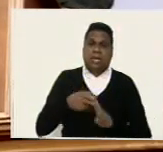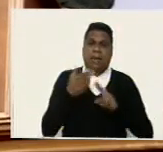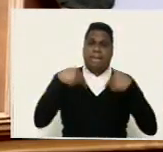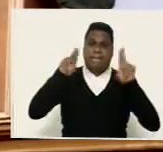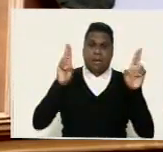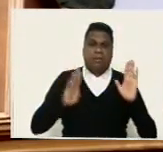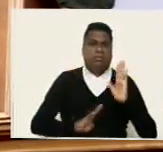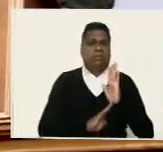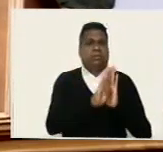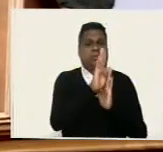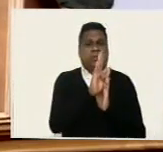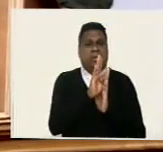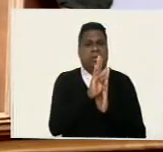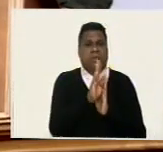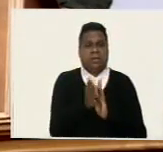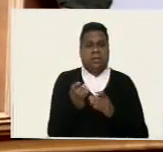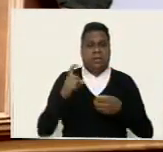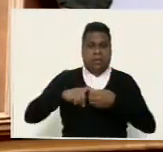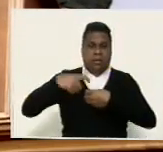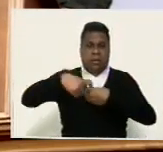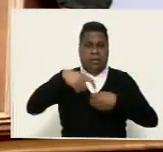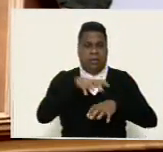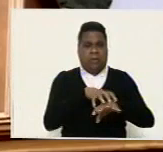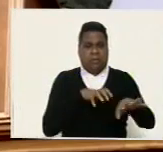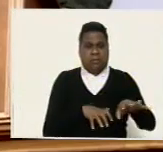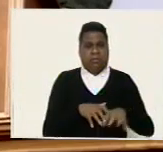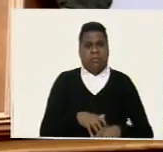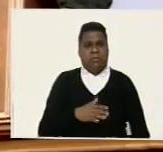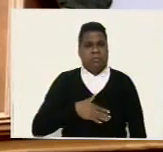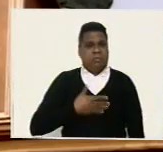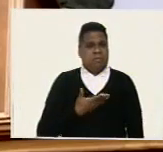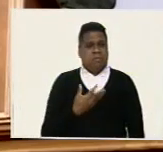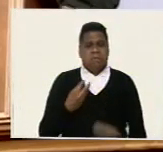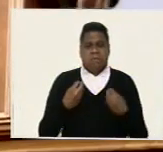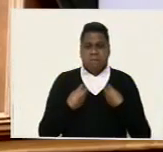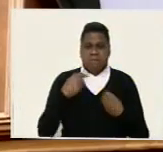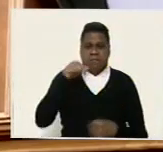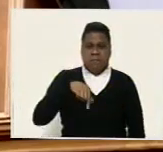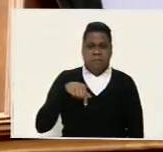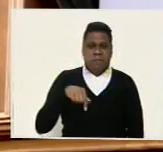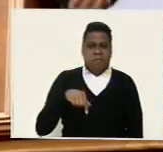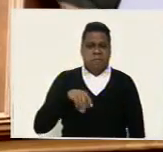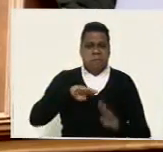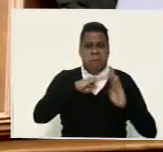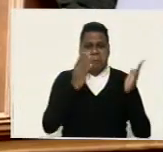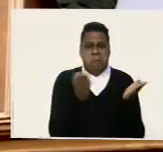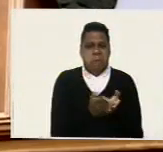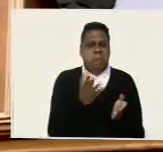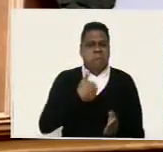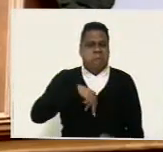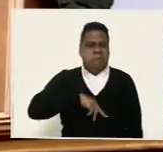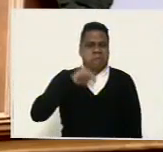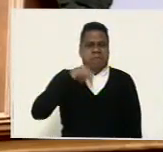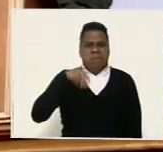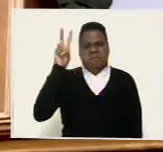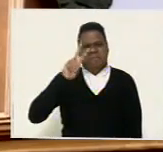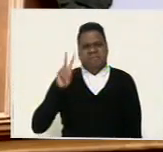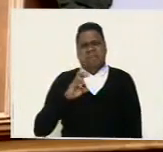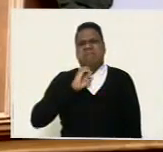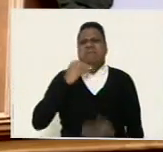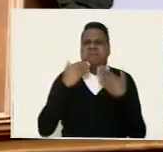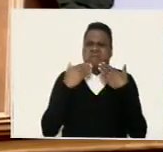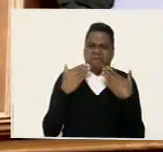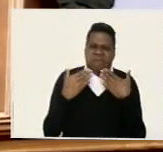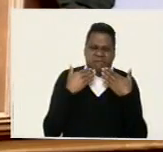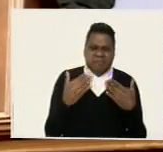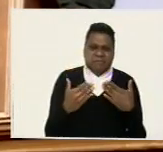avanzando con la mayor inclusión que pueda haber en la historia del mundo, como la que hemos tenido aquí en Venezuela, gracias a Chávez